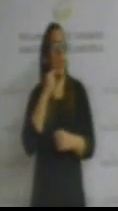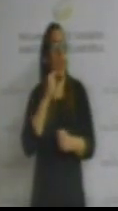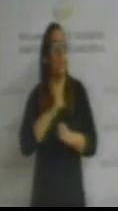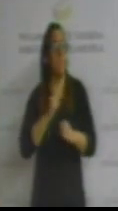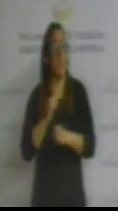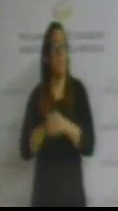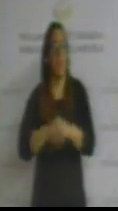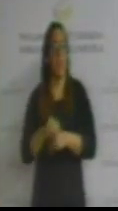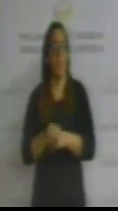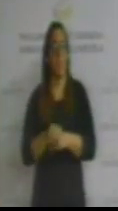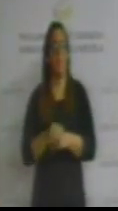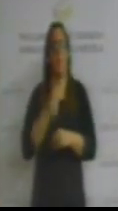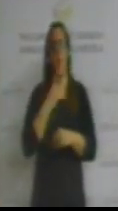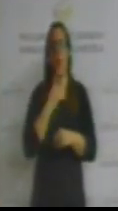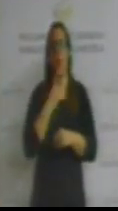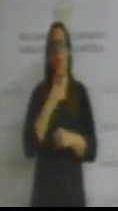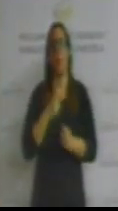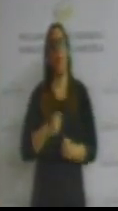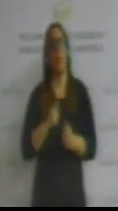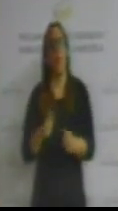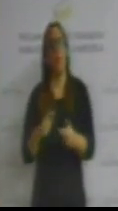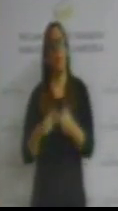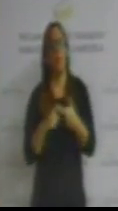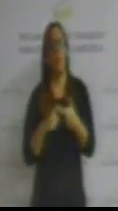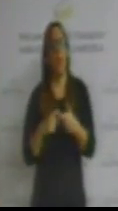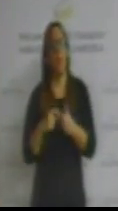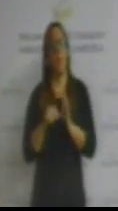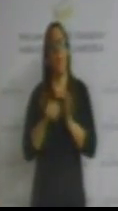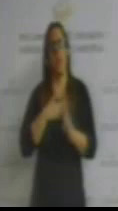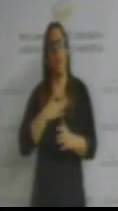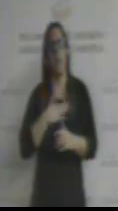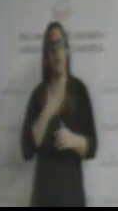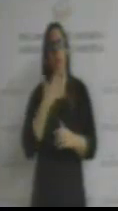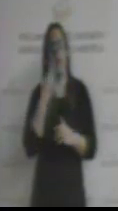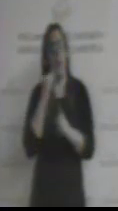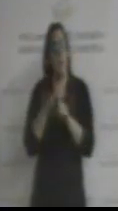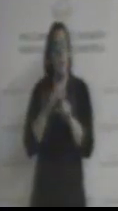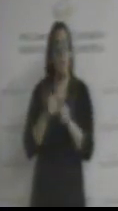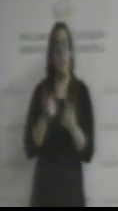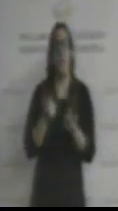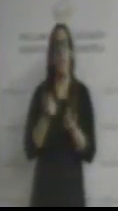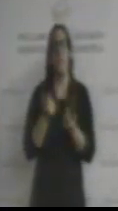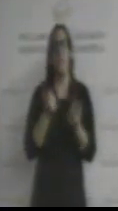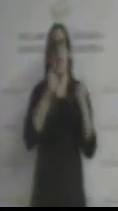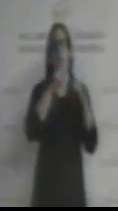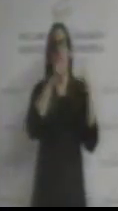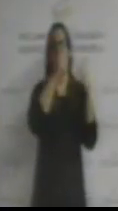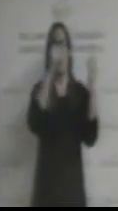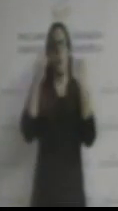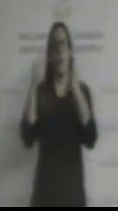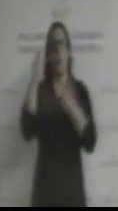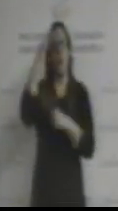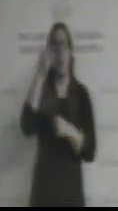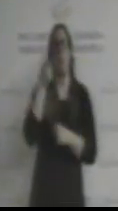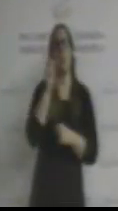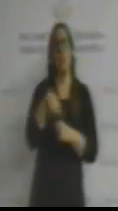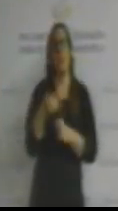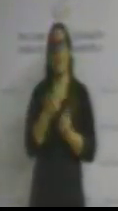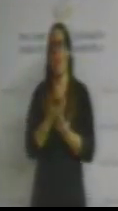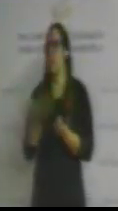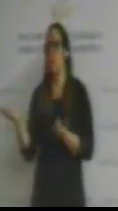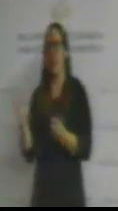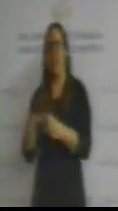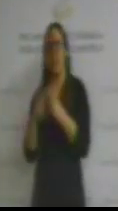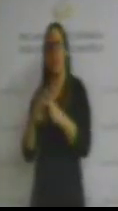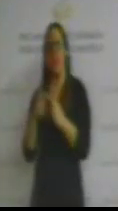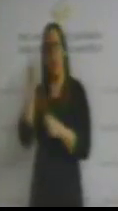y les dijo... recibid la solidaridad y la cercanía de las instituciones de Navarra y por extensión de toda la sociedad navarra.